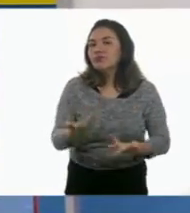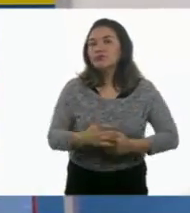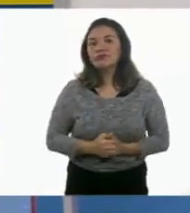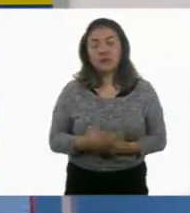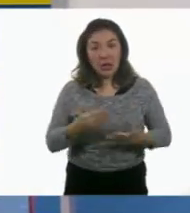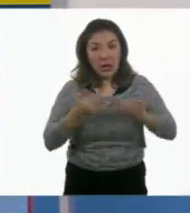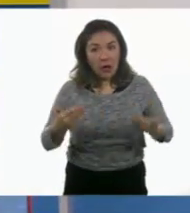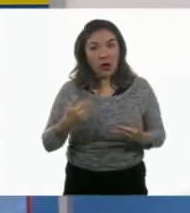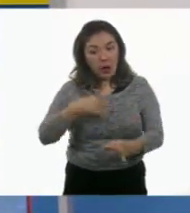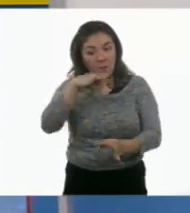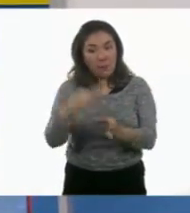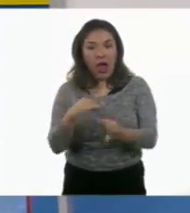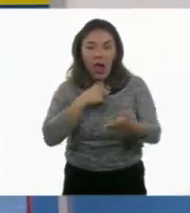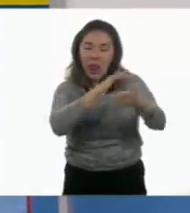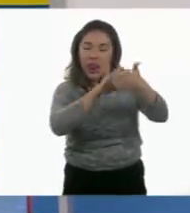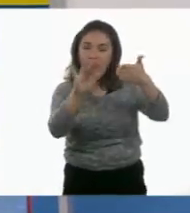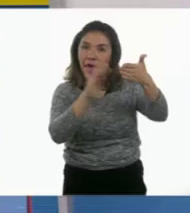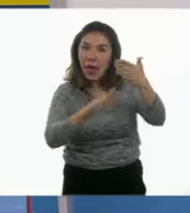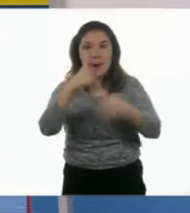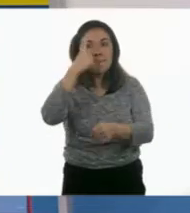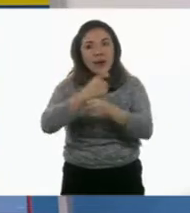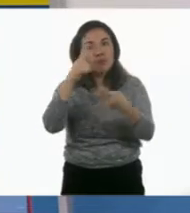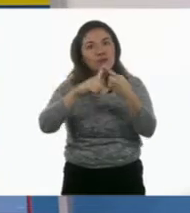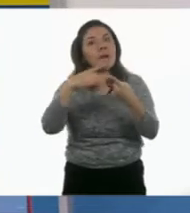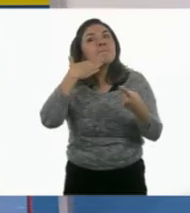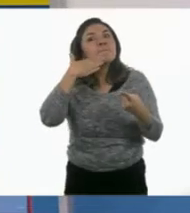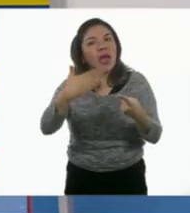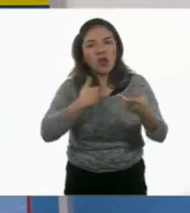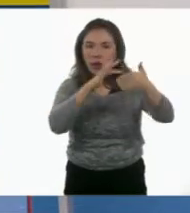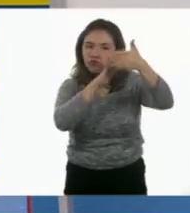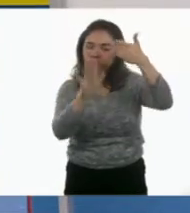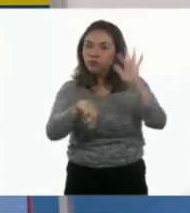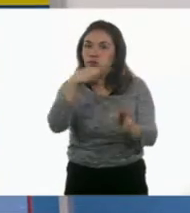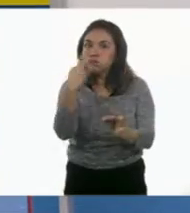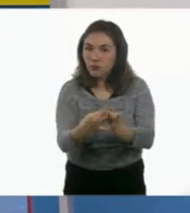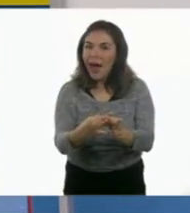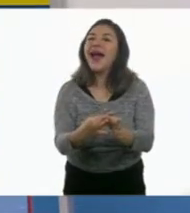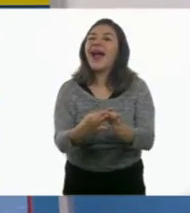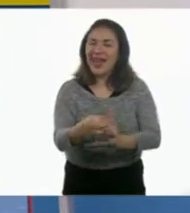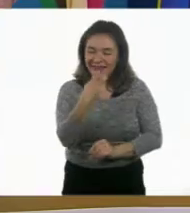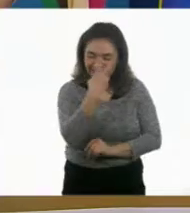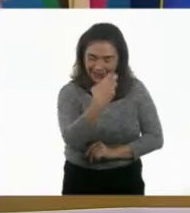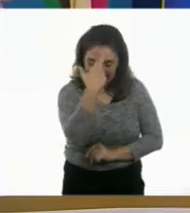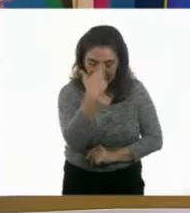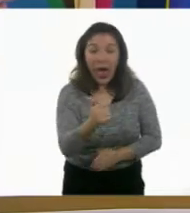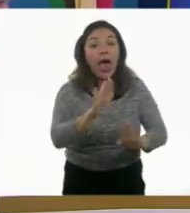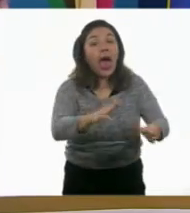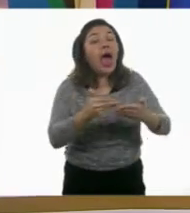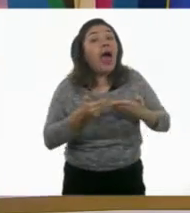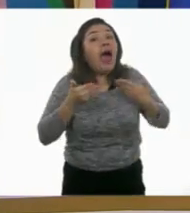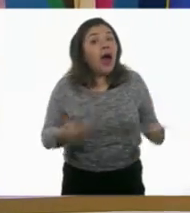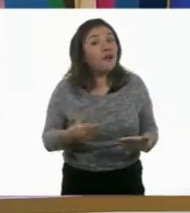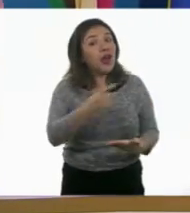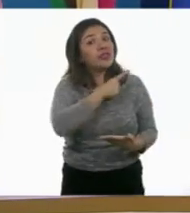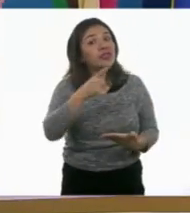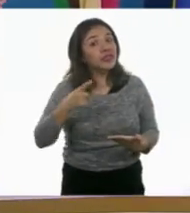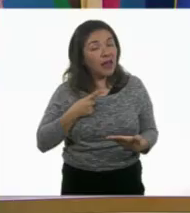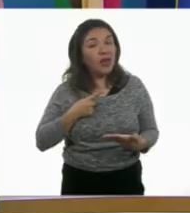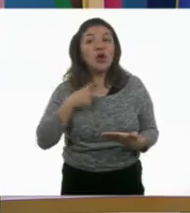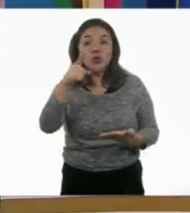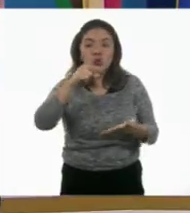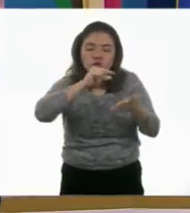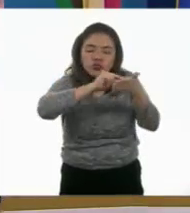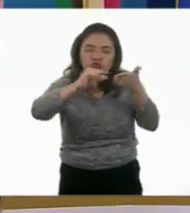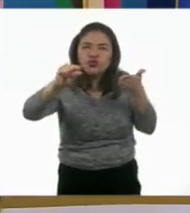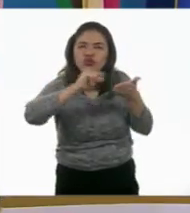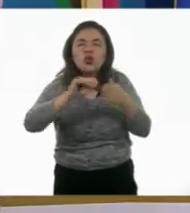ya cumplimos el primer paso para hacer un resumen, ¿sí? Hemos leído el texto. Exactamente. Ahora es momento de subrayar